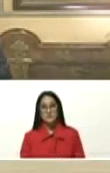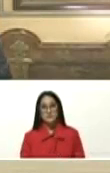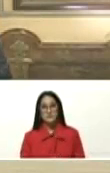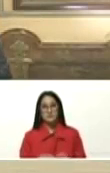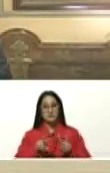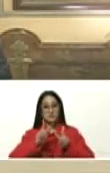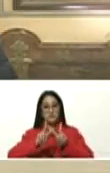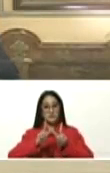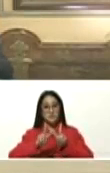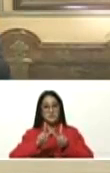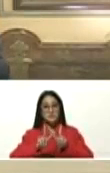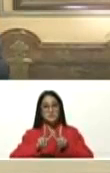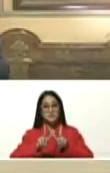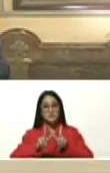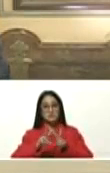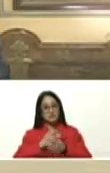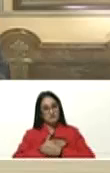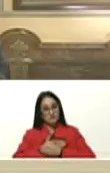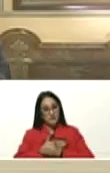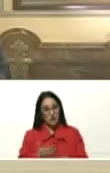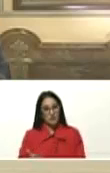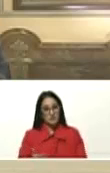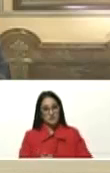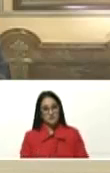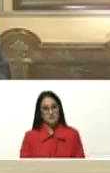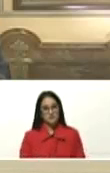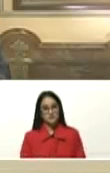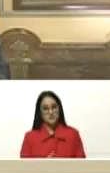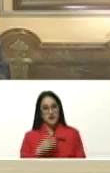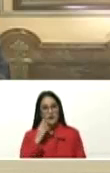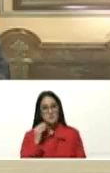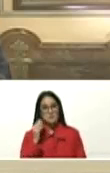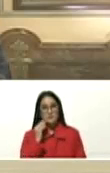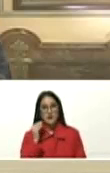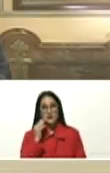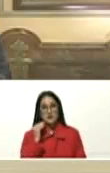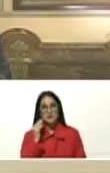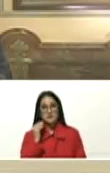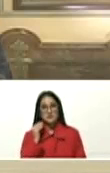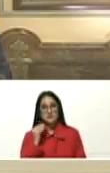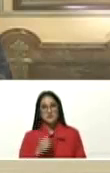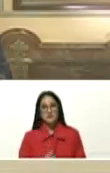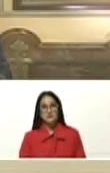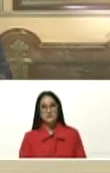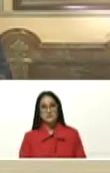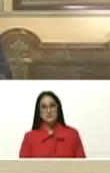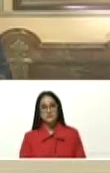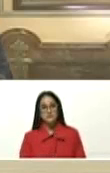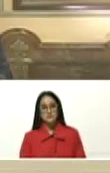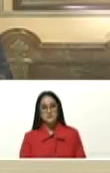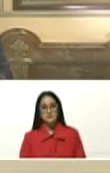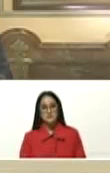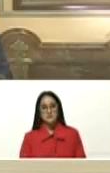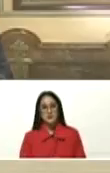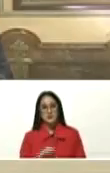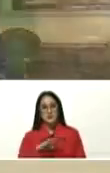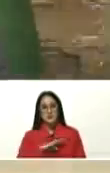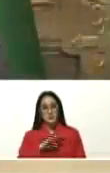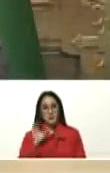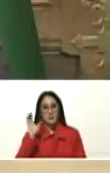Vivienda Venezuela a la orden, como experiencia de nuestra